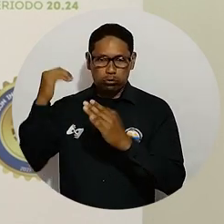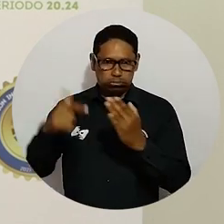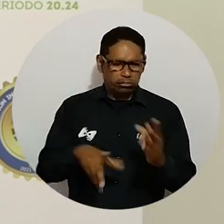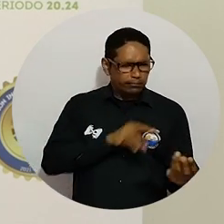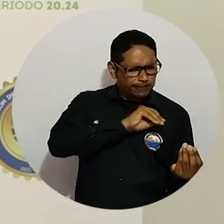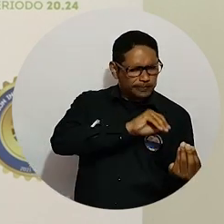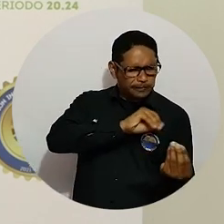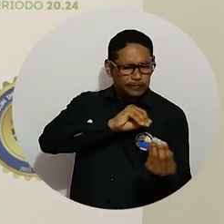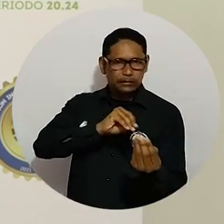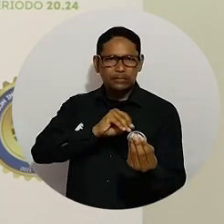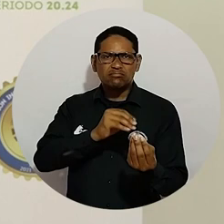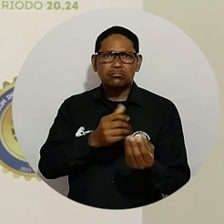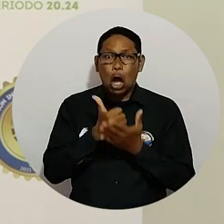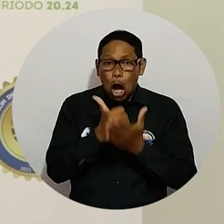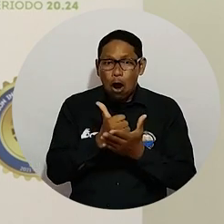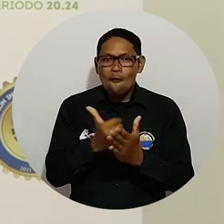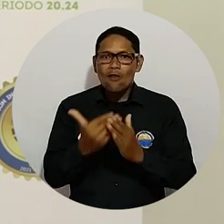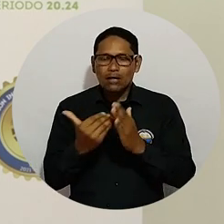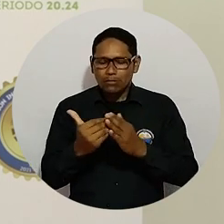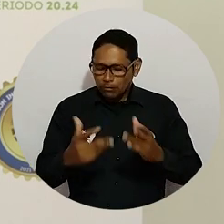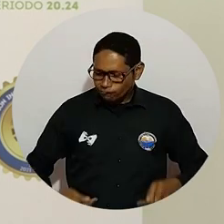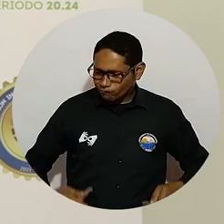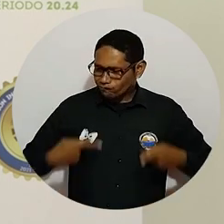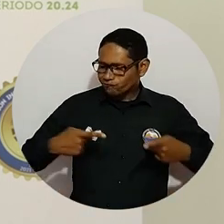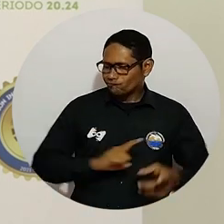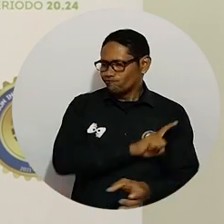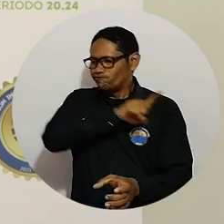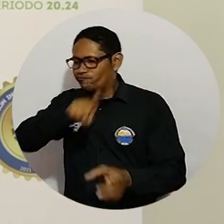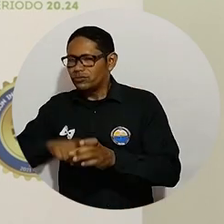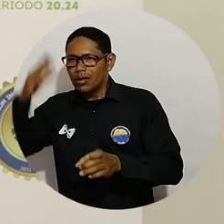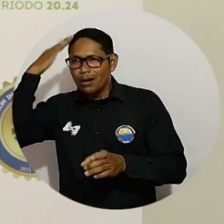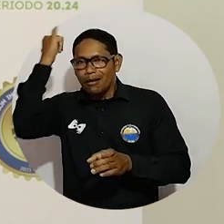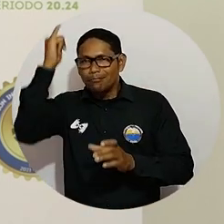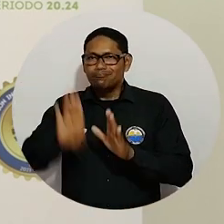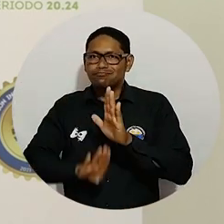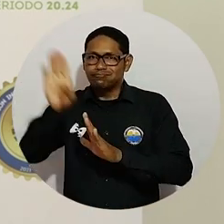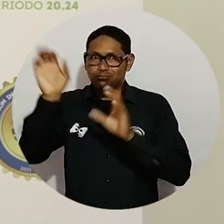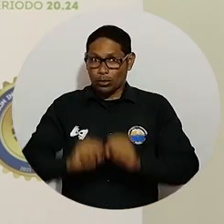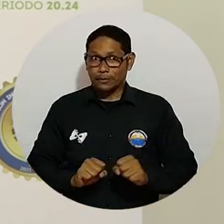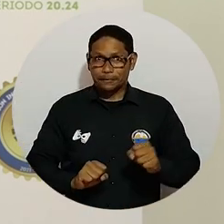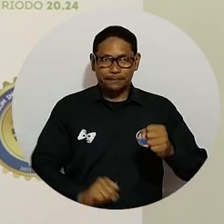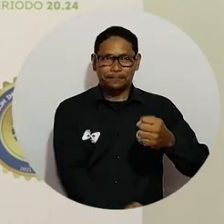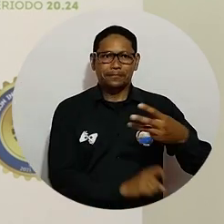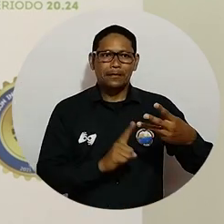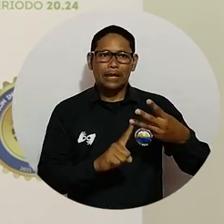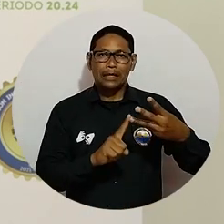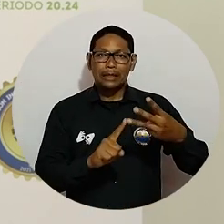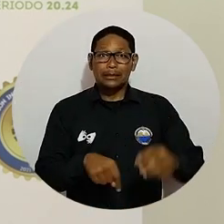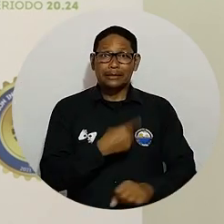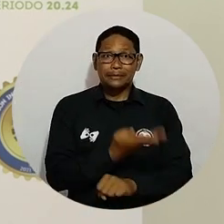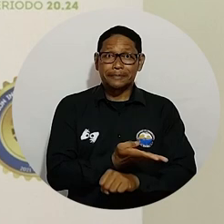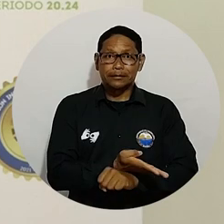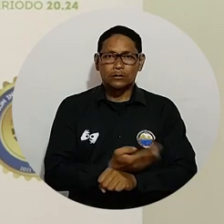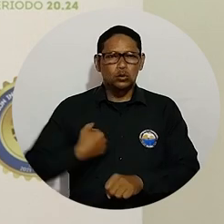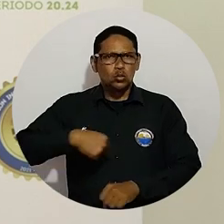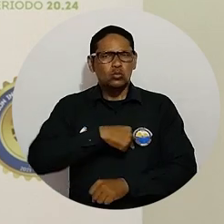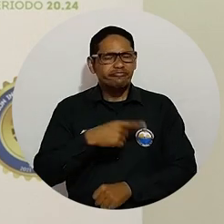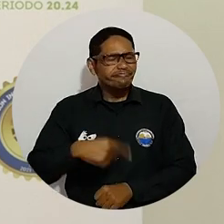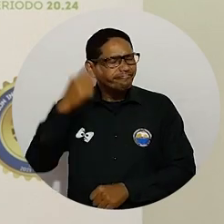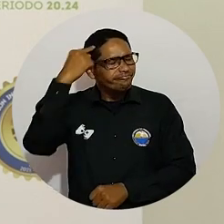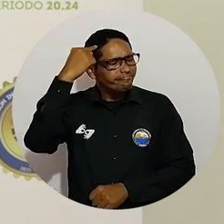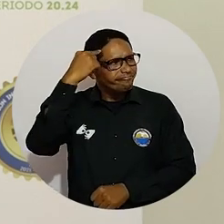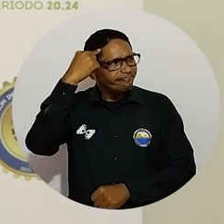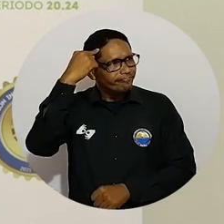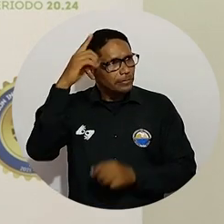fin de facilitar pues nuestra vida académica. Como tercera propuesta, siempre hemos pensado en